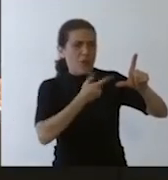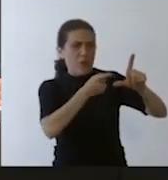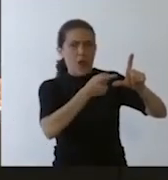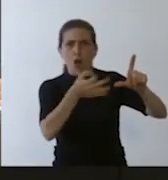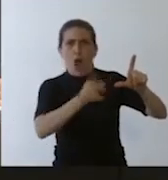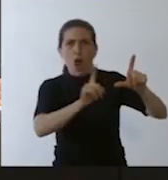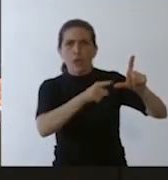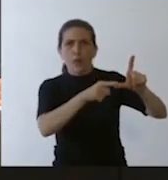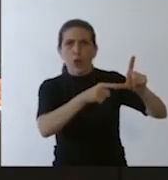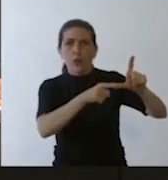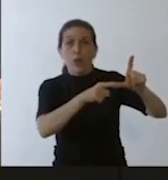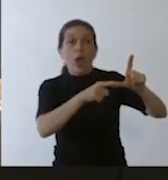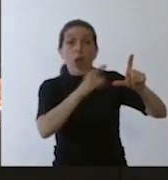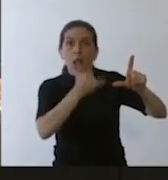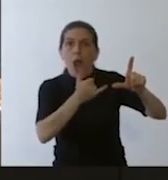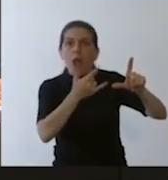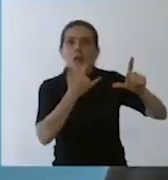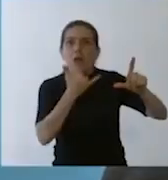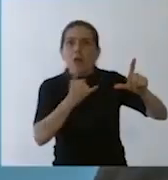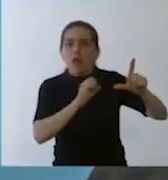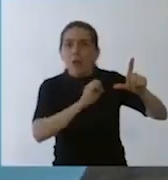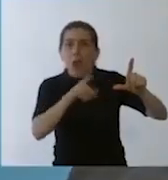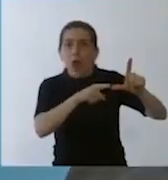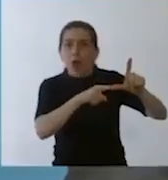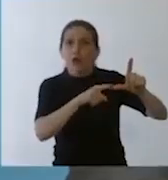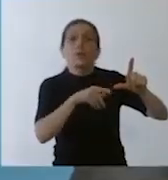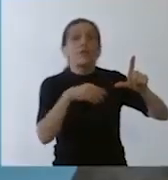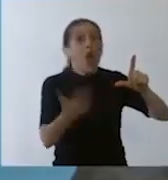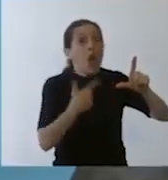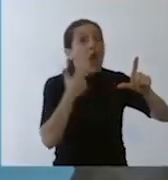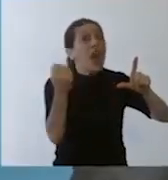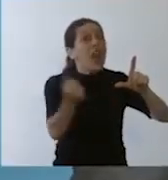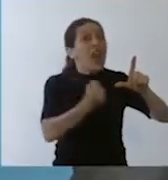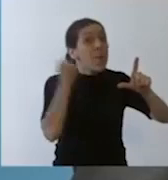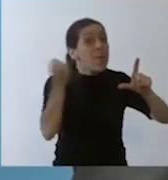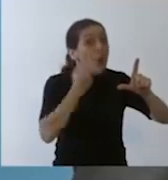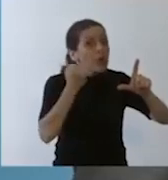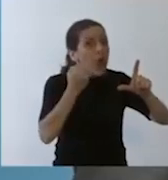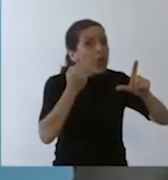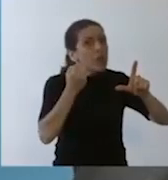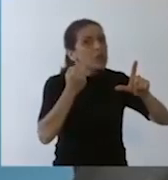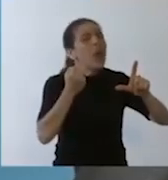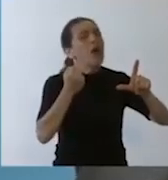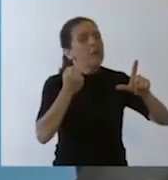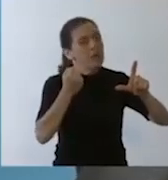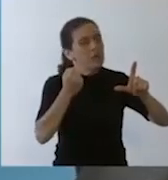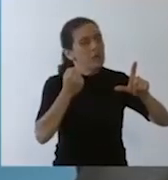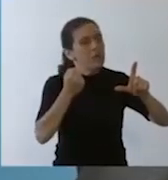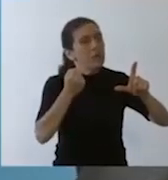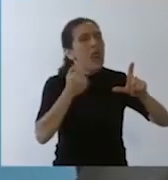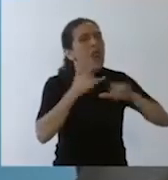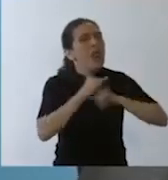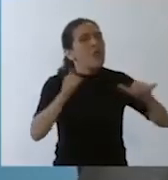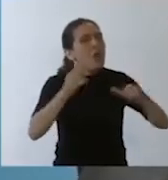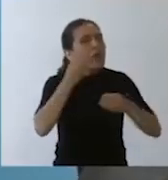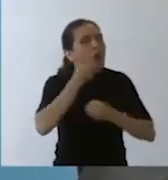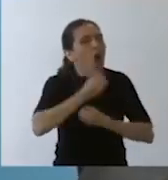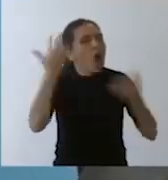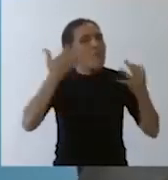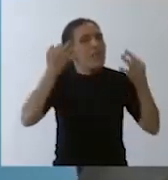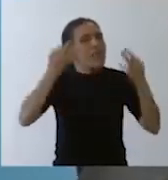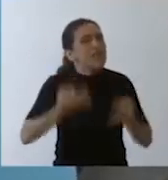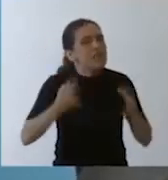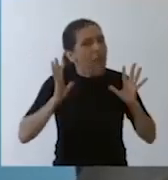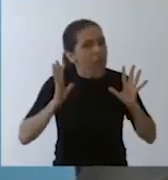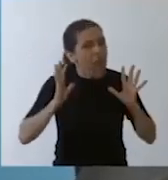a veces otras peores también. Entonces es muy importante la confianza en todo lo que sean fuentes fidedignas